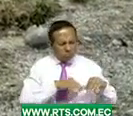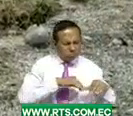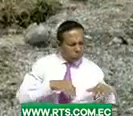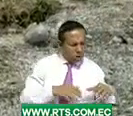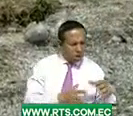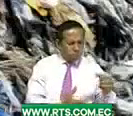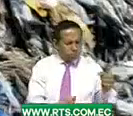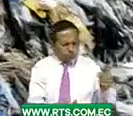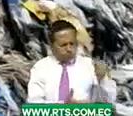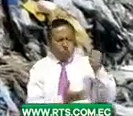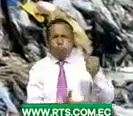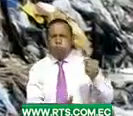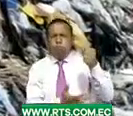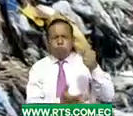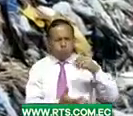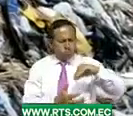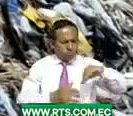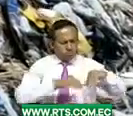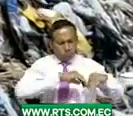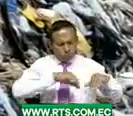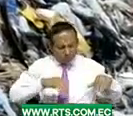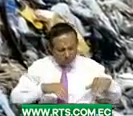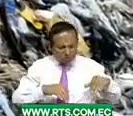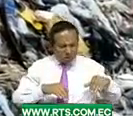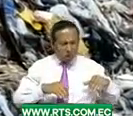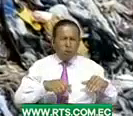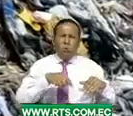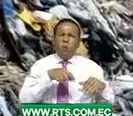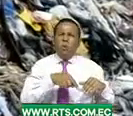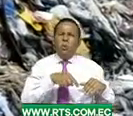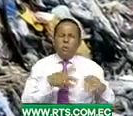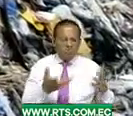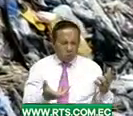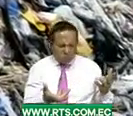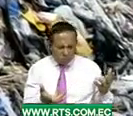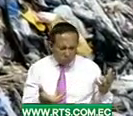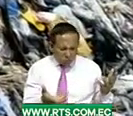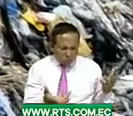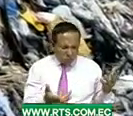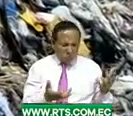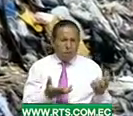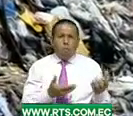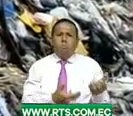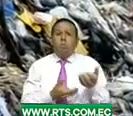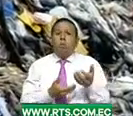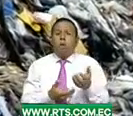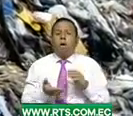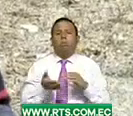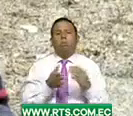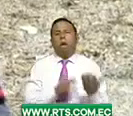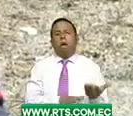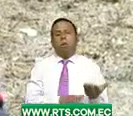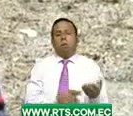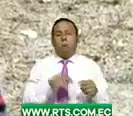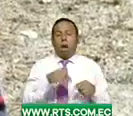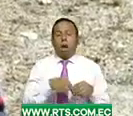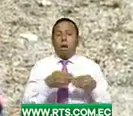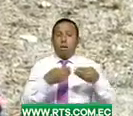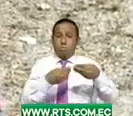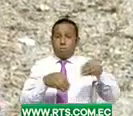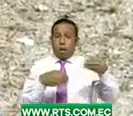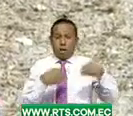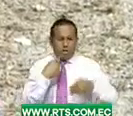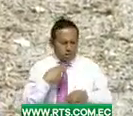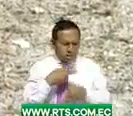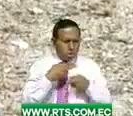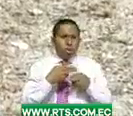funda. En un papel que estaba adherido había algunos datos que ayudarían a la investigación del caso. Estaba con todo el nombre de la